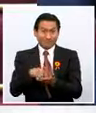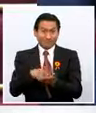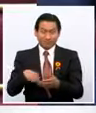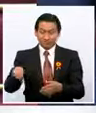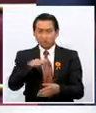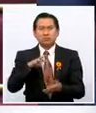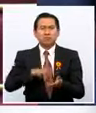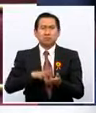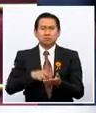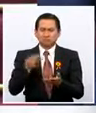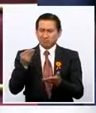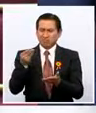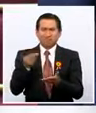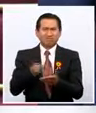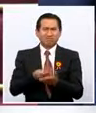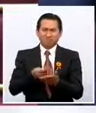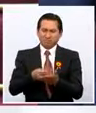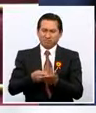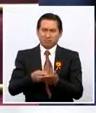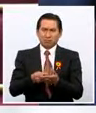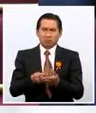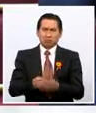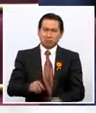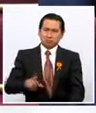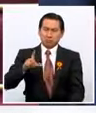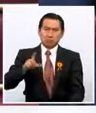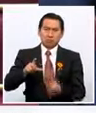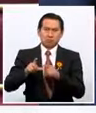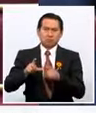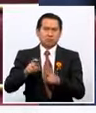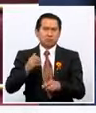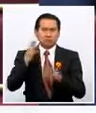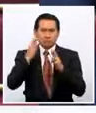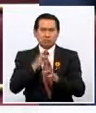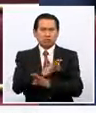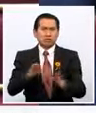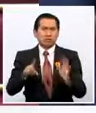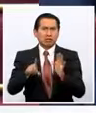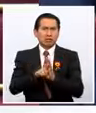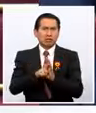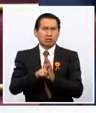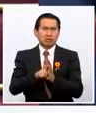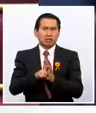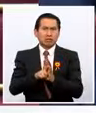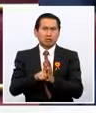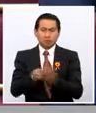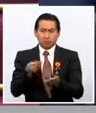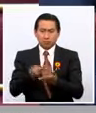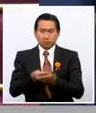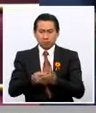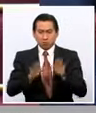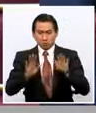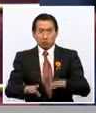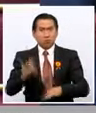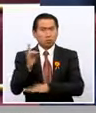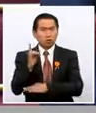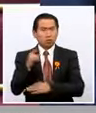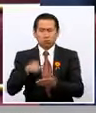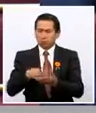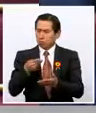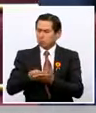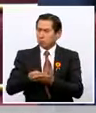fondos gigantescos e ilegales para repartir la plata de los bolivianos entre las